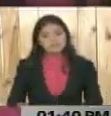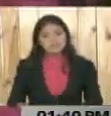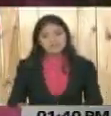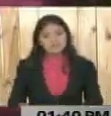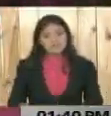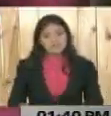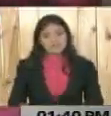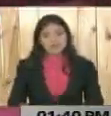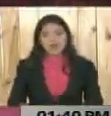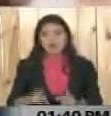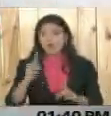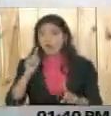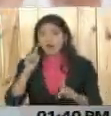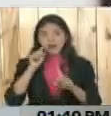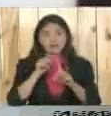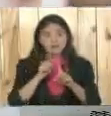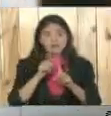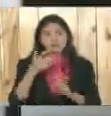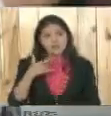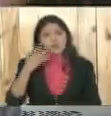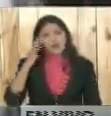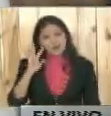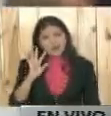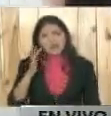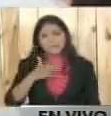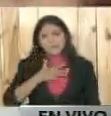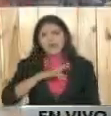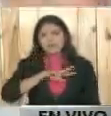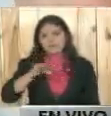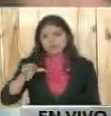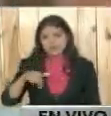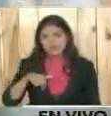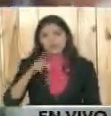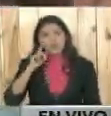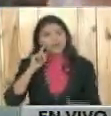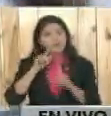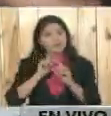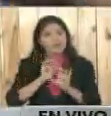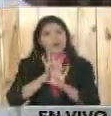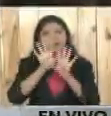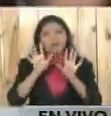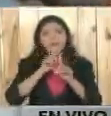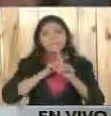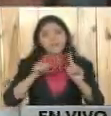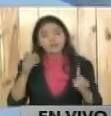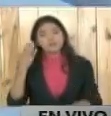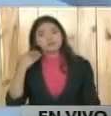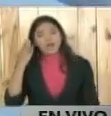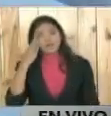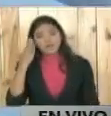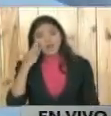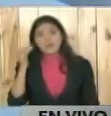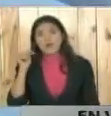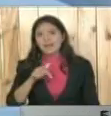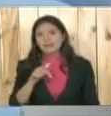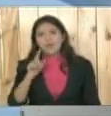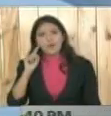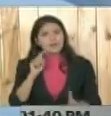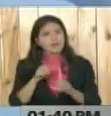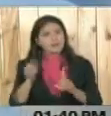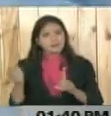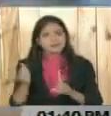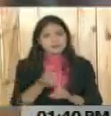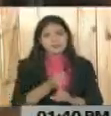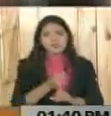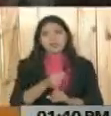con metas, creo que para nosotros son inmensas, aunque sabemos que siguen siendo retos que tenemos